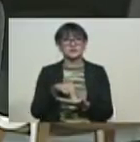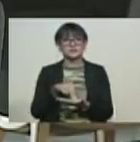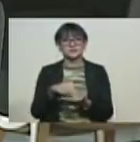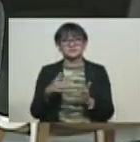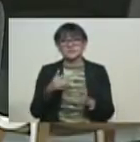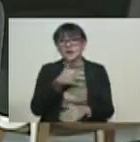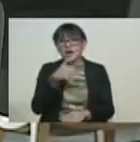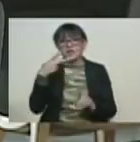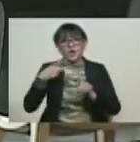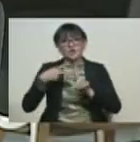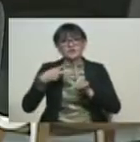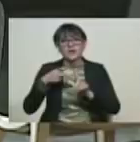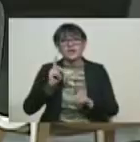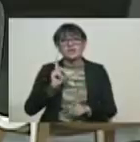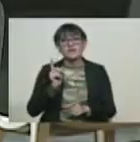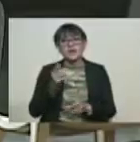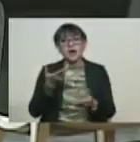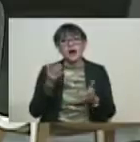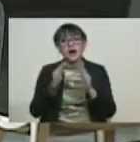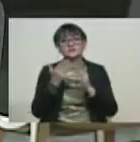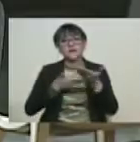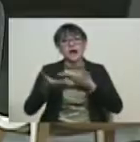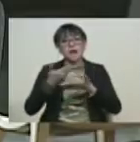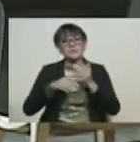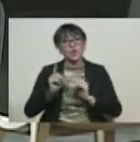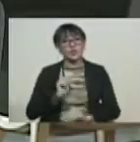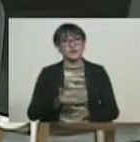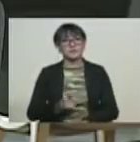Prácticamente en cada hotel debe quedar una casa de cambio,